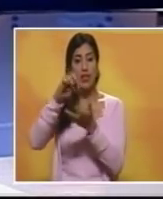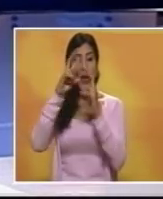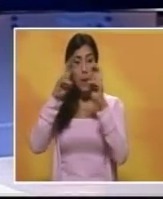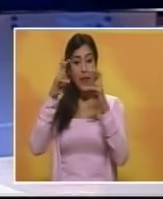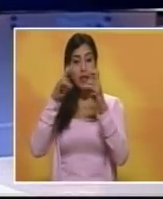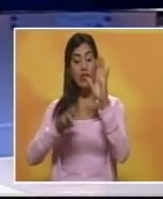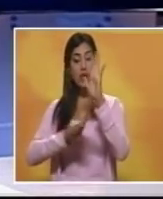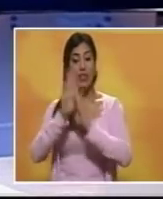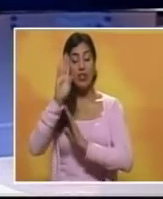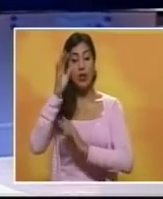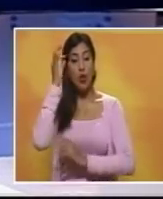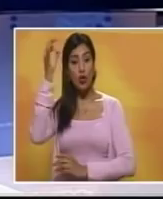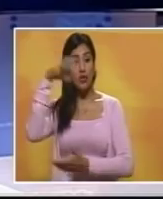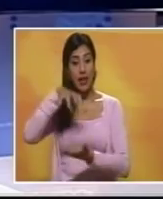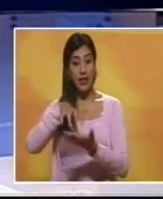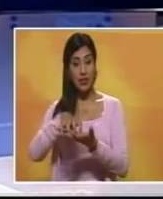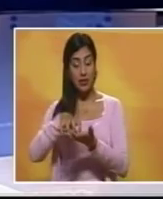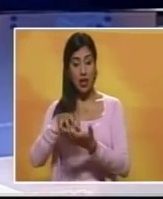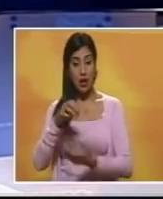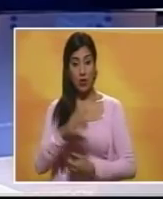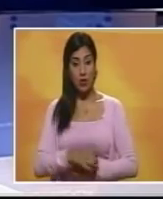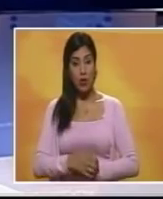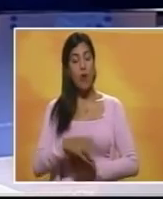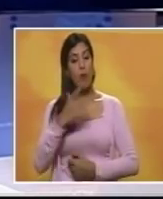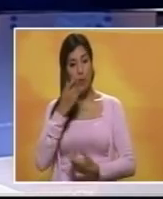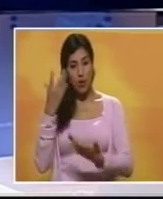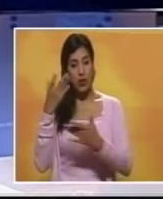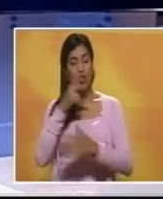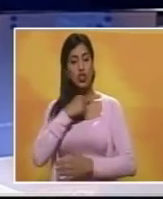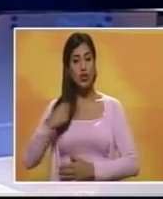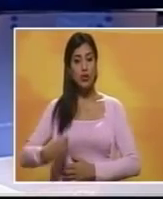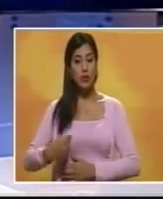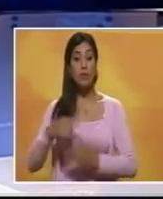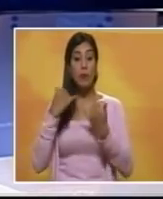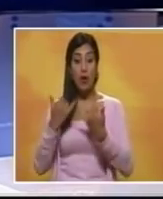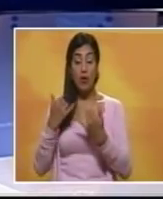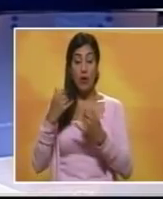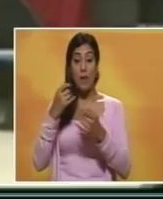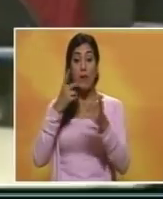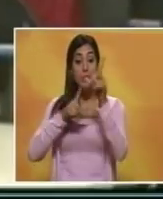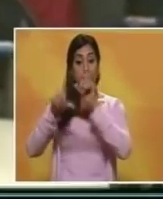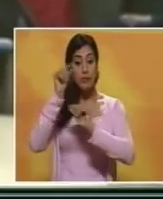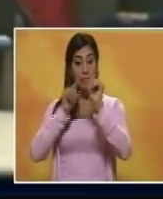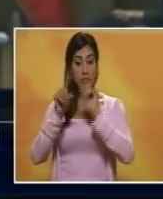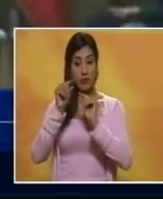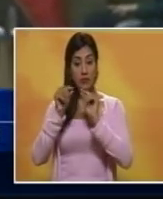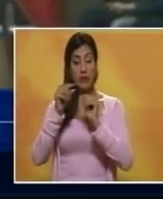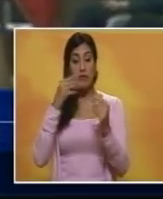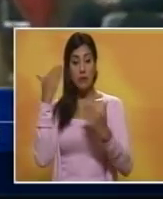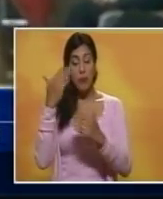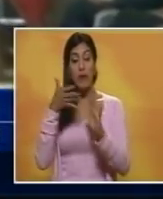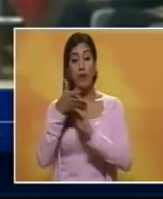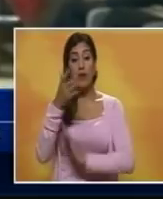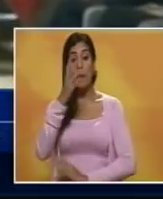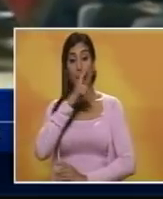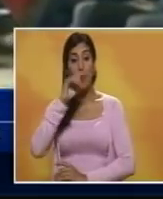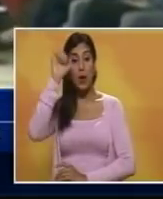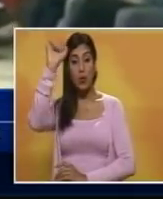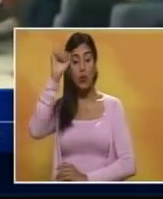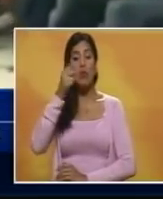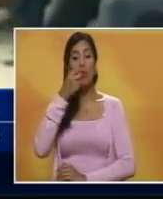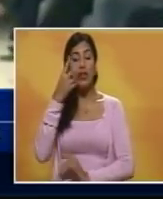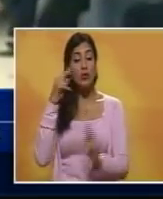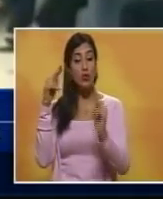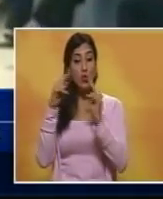para el Desarrollo del Consejo de Estado de la República Popular de China. A través de su cuenta en Twitter, el primer mandatario nacional resaltó que en